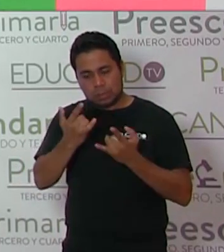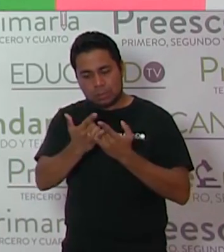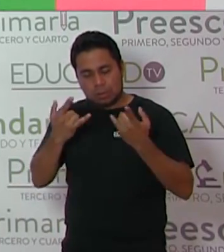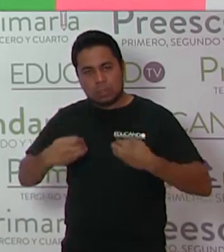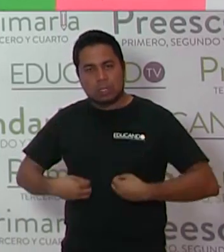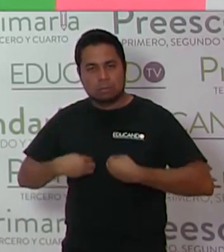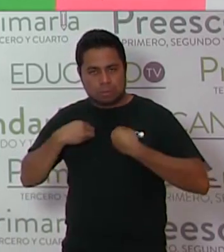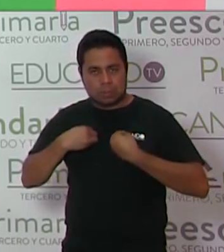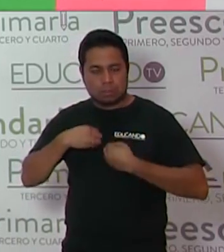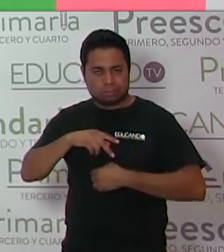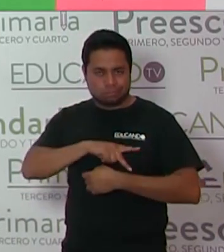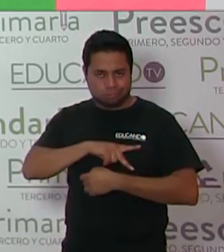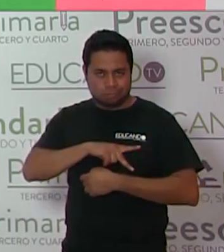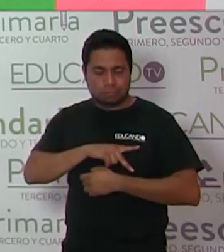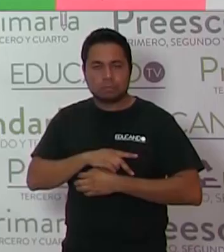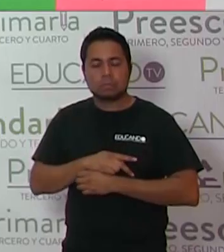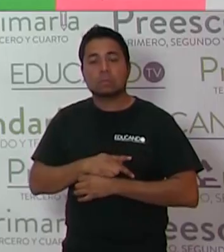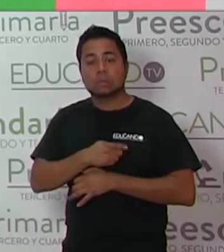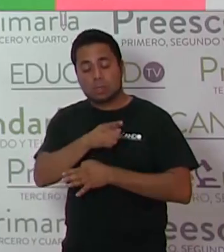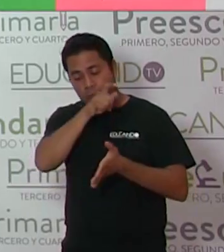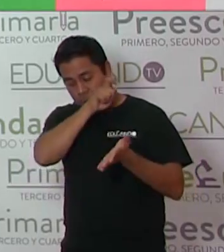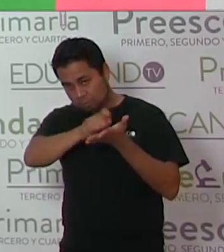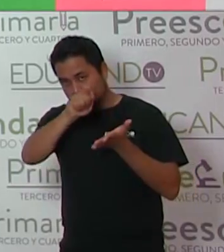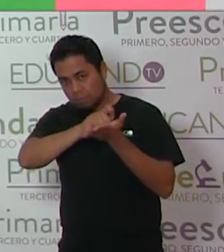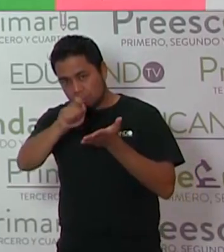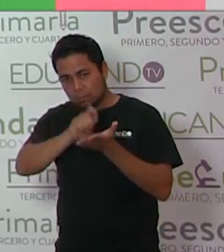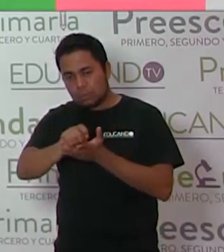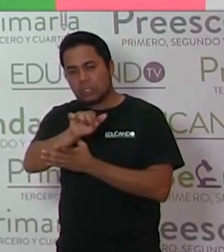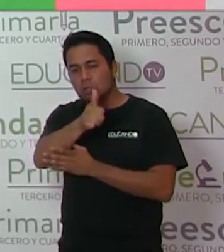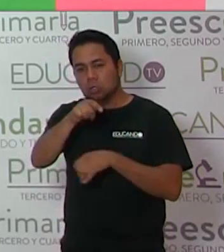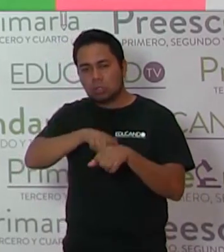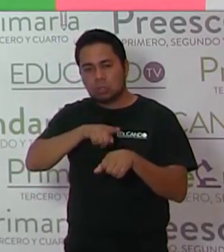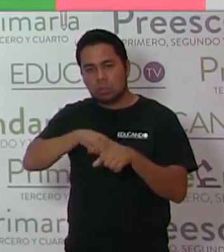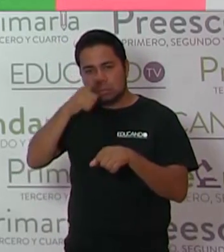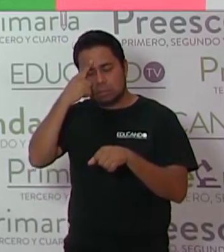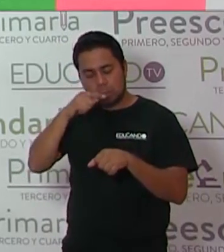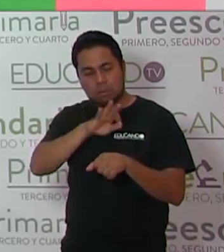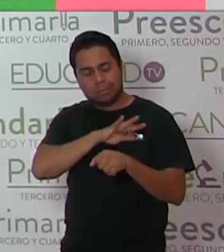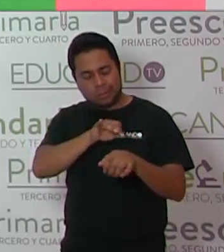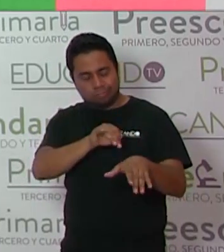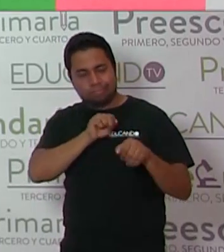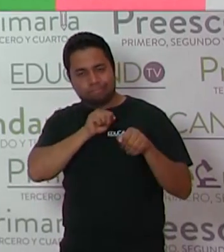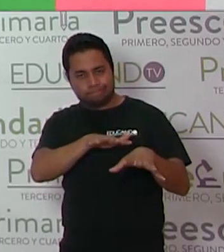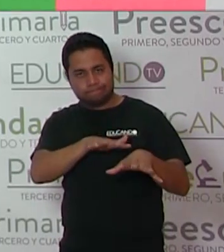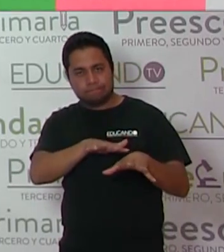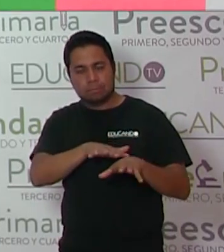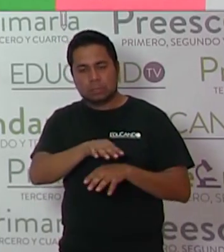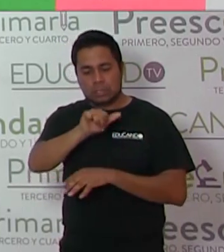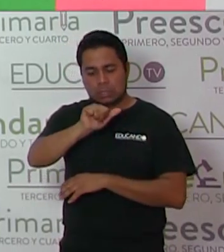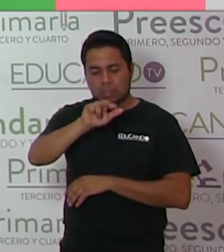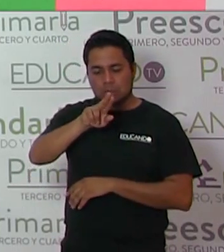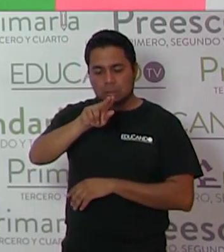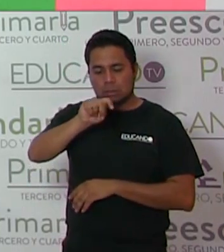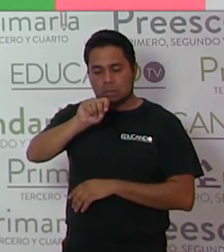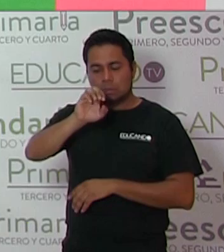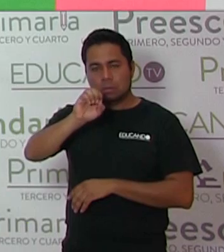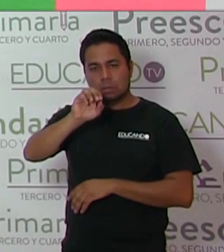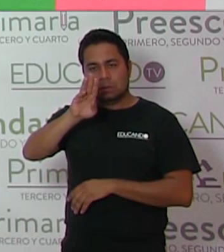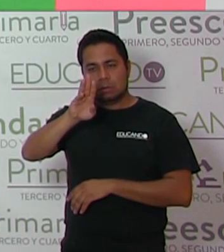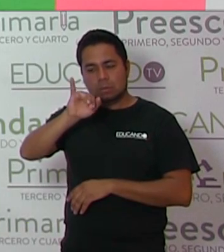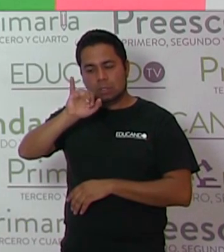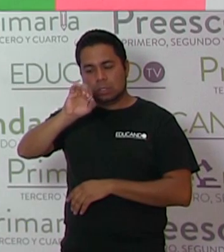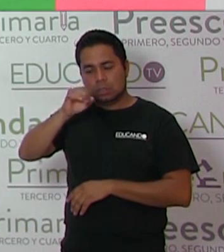autobiografía. Vamos a anotarlo acá con otro color para que resalte,